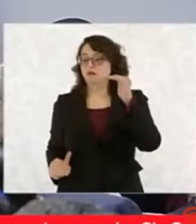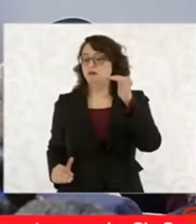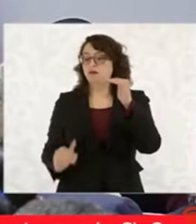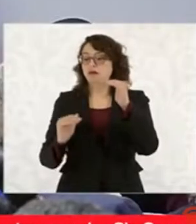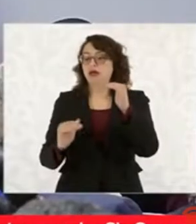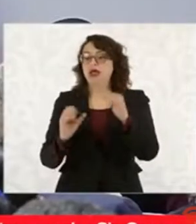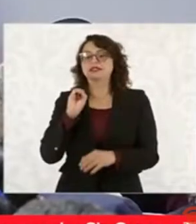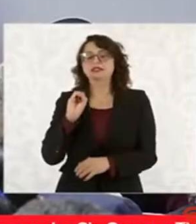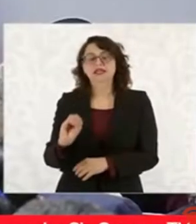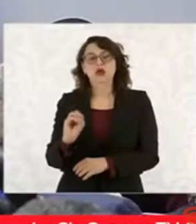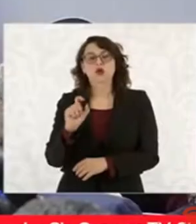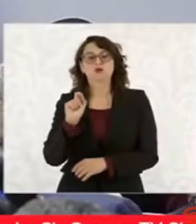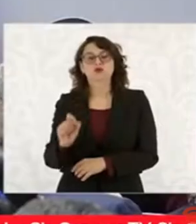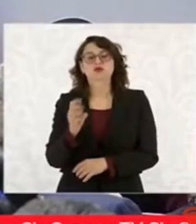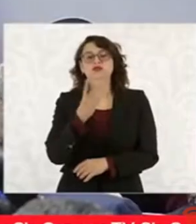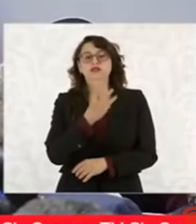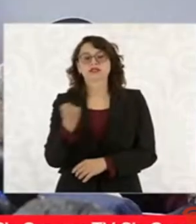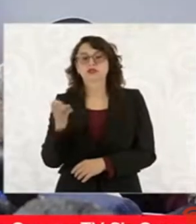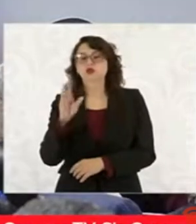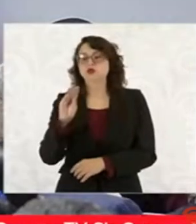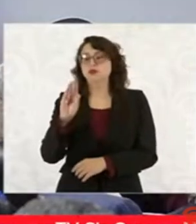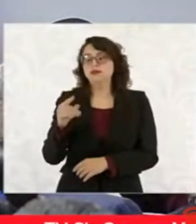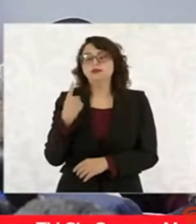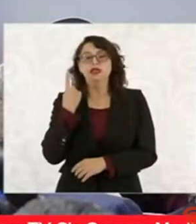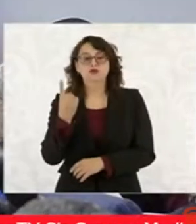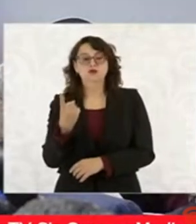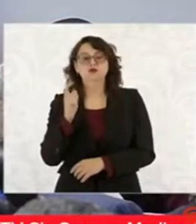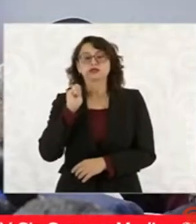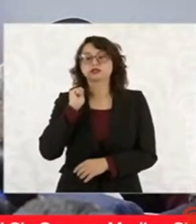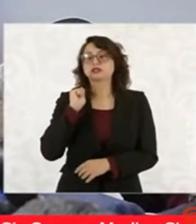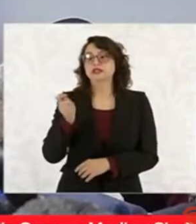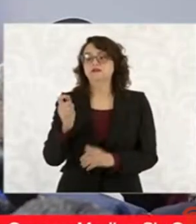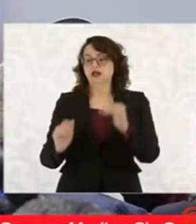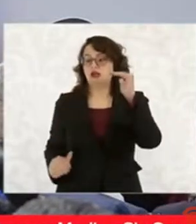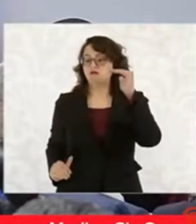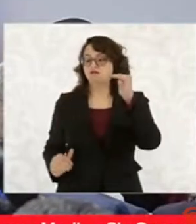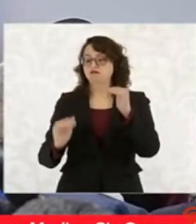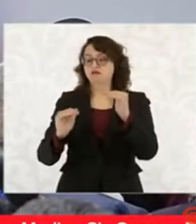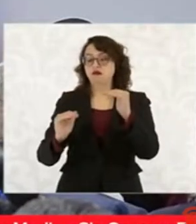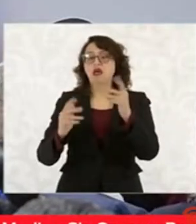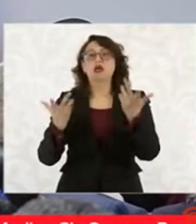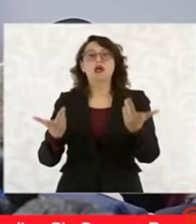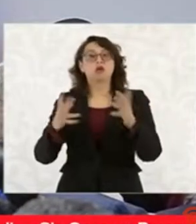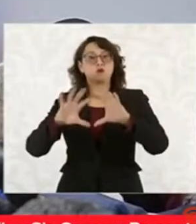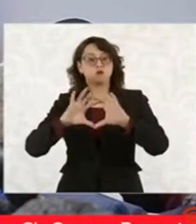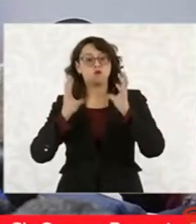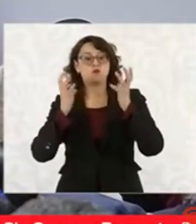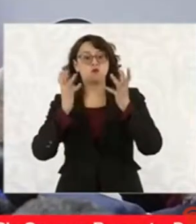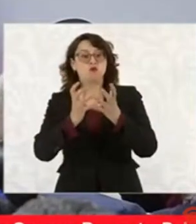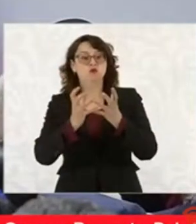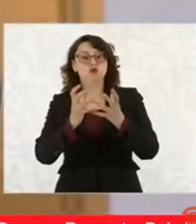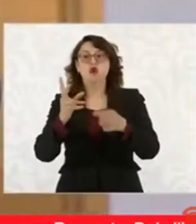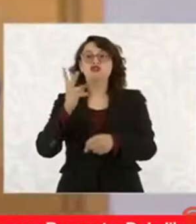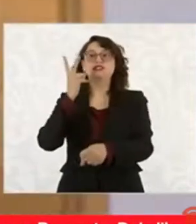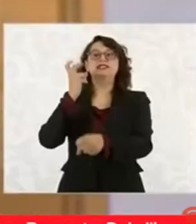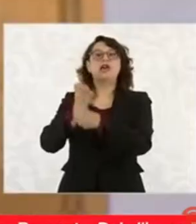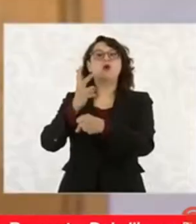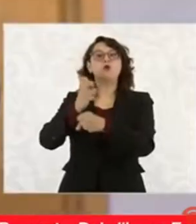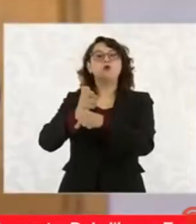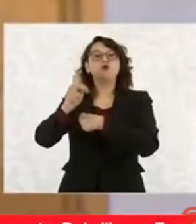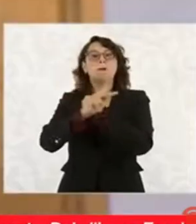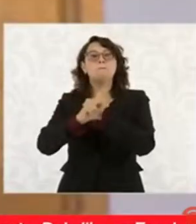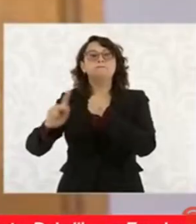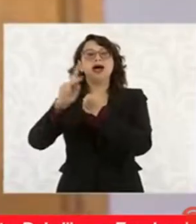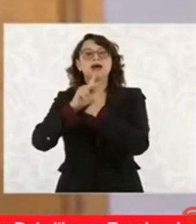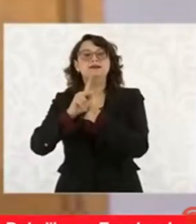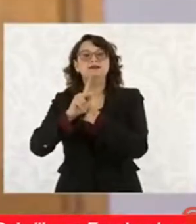pero y en sí, precisamente, si tú observas todo el proceso del informe, todo este proceso de lo que la presidenta